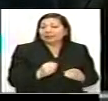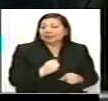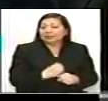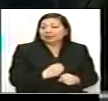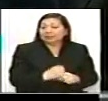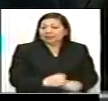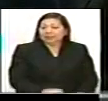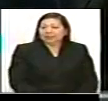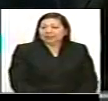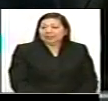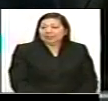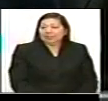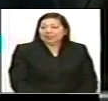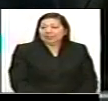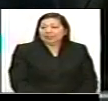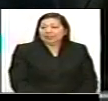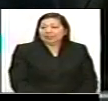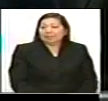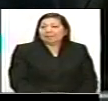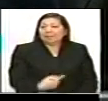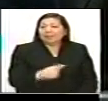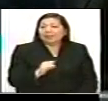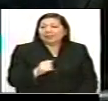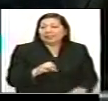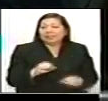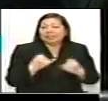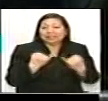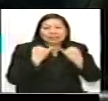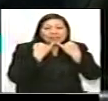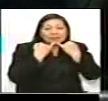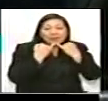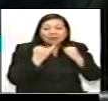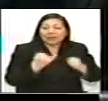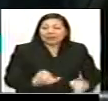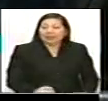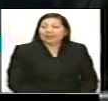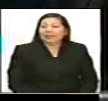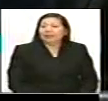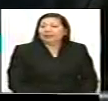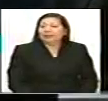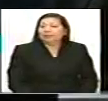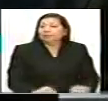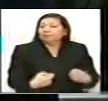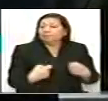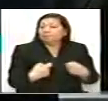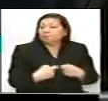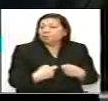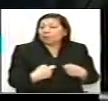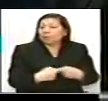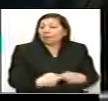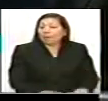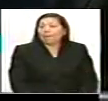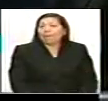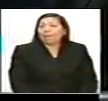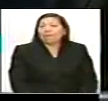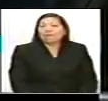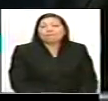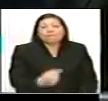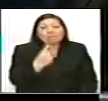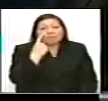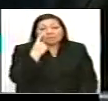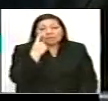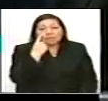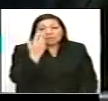trabajan para hacer esos informes. Entonces, esta red se conoce